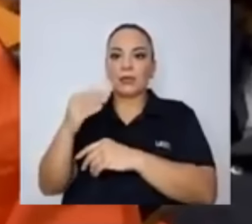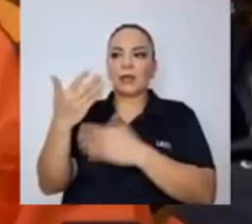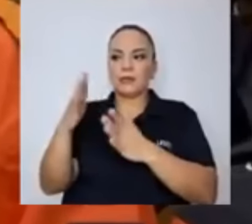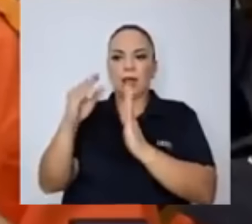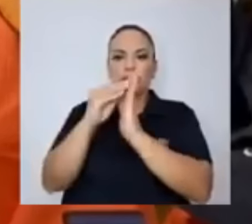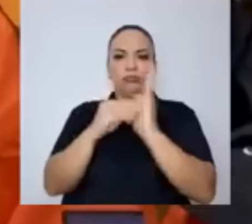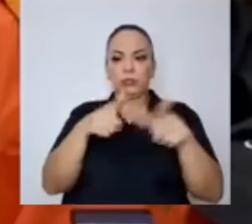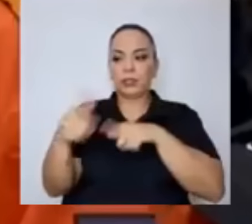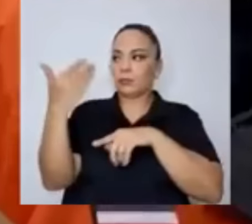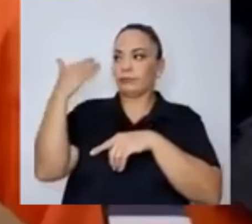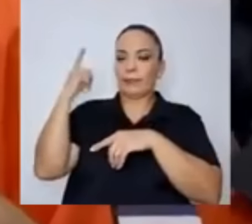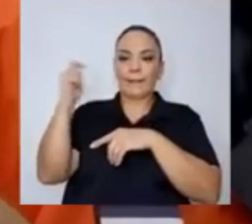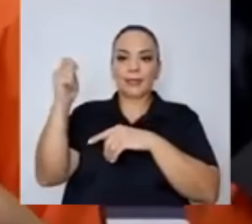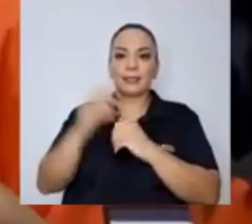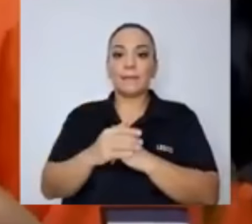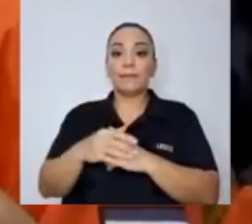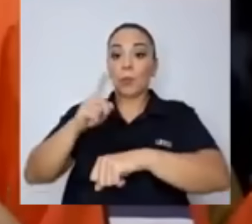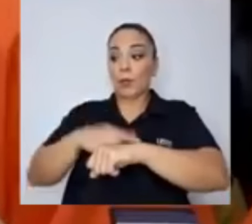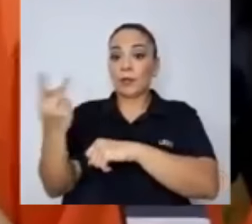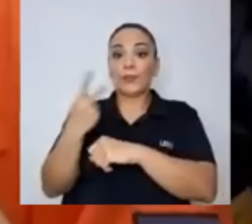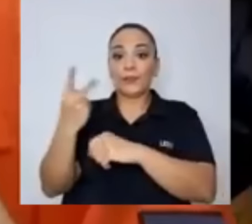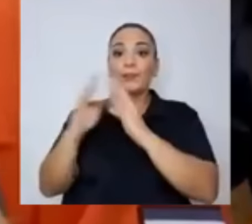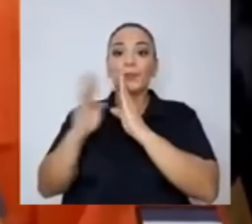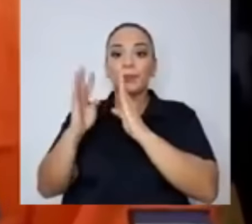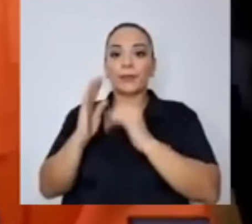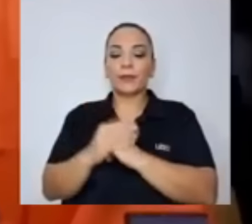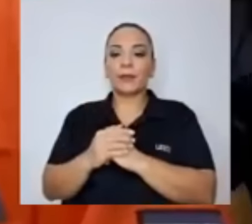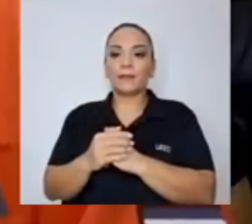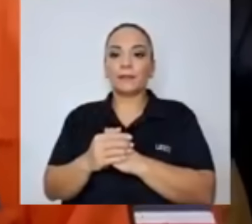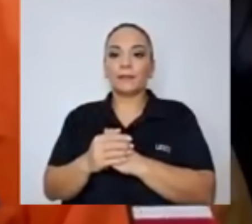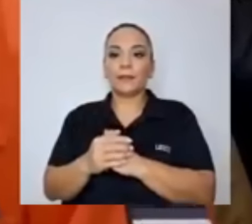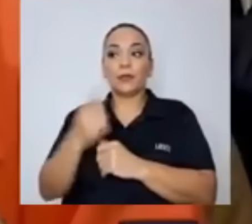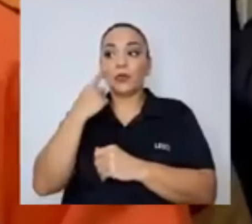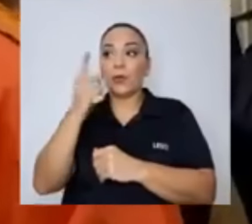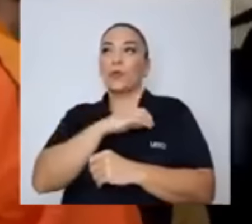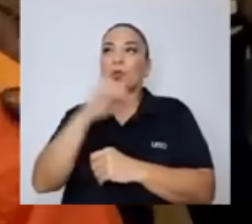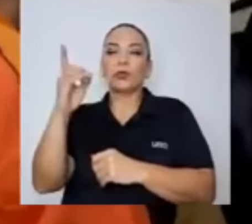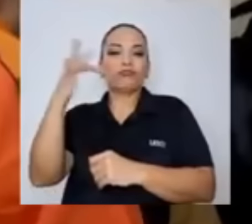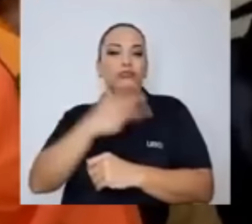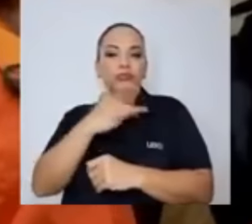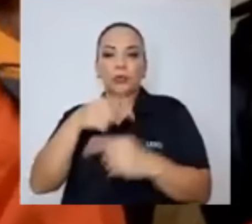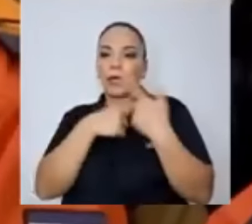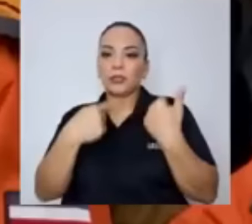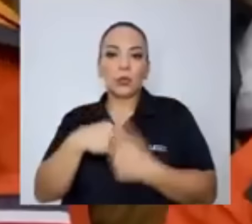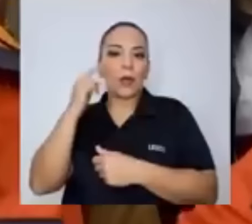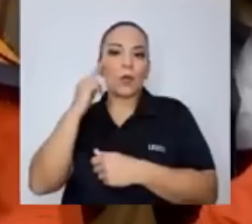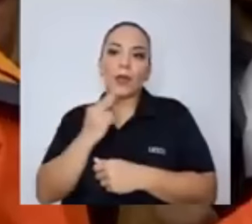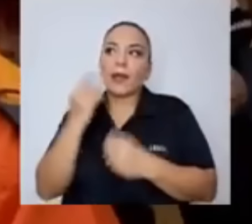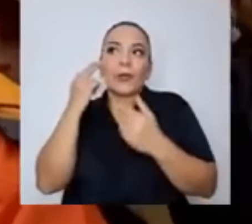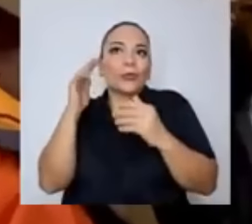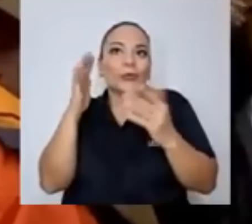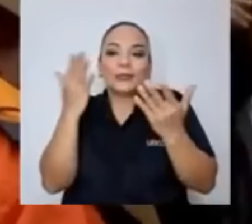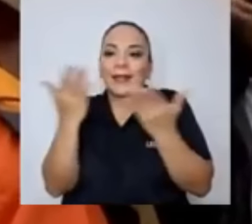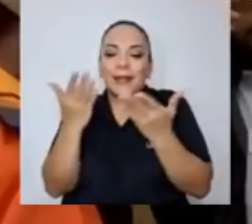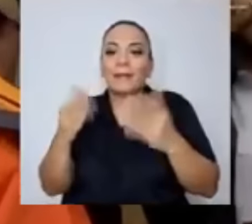y en esa conversación de Dios le tocó el corazón al presidente Bukele o no sé qué, y hemos